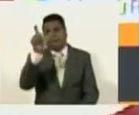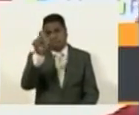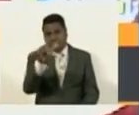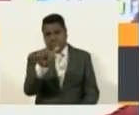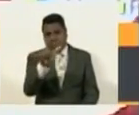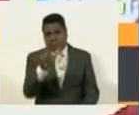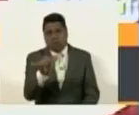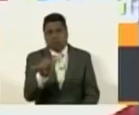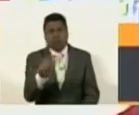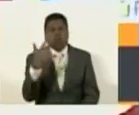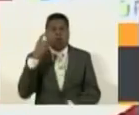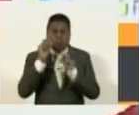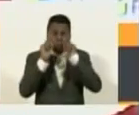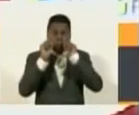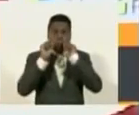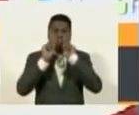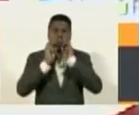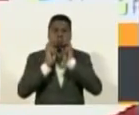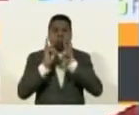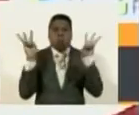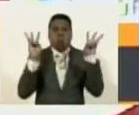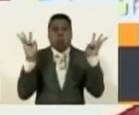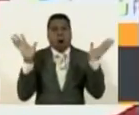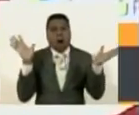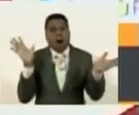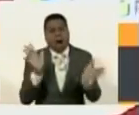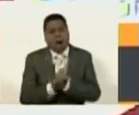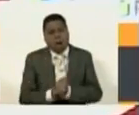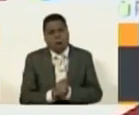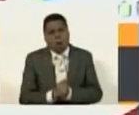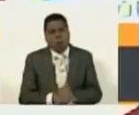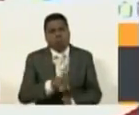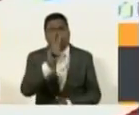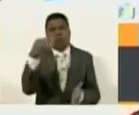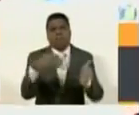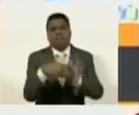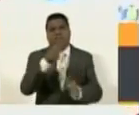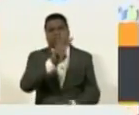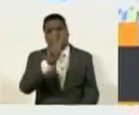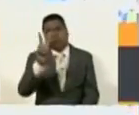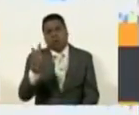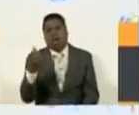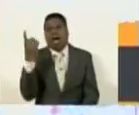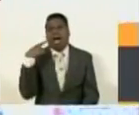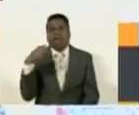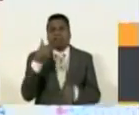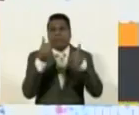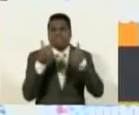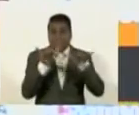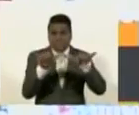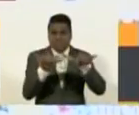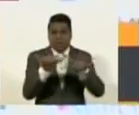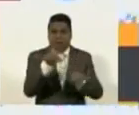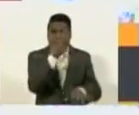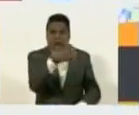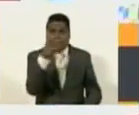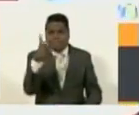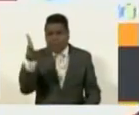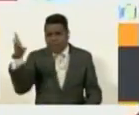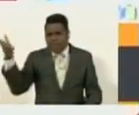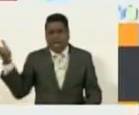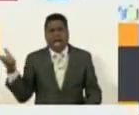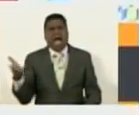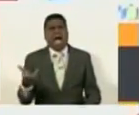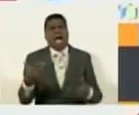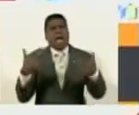que haya gente sorprendida, porque en el 2002 ellos mandaron a asesinar a su propia gente. Pero que ahorita